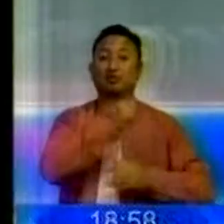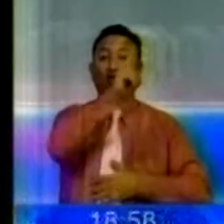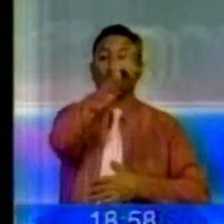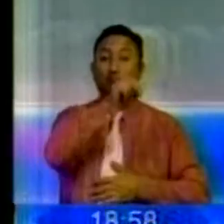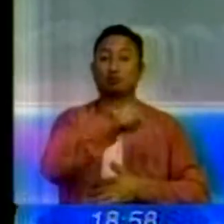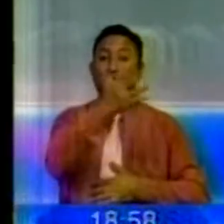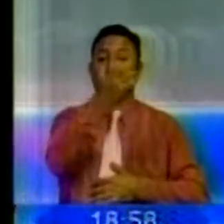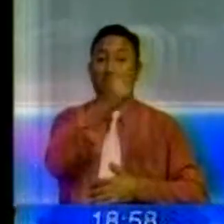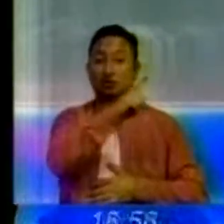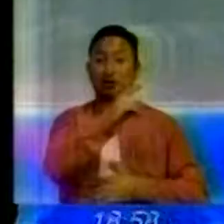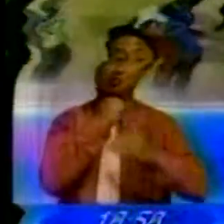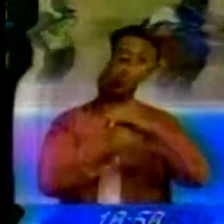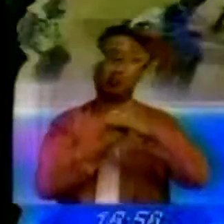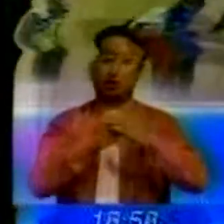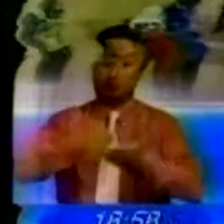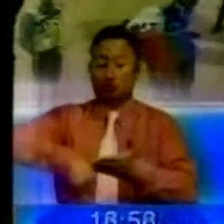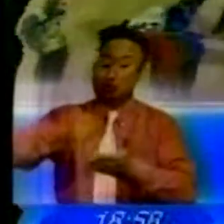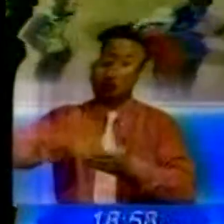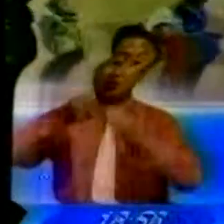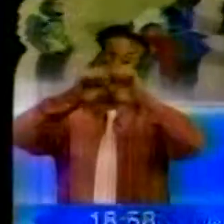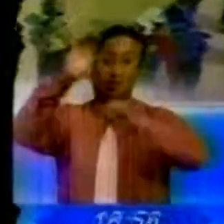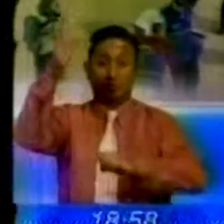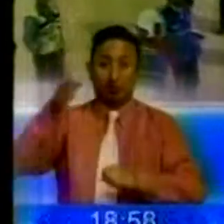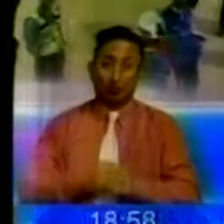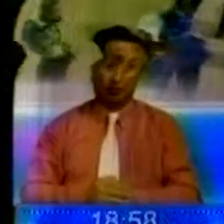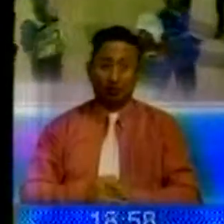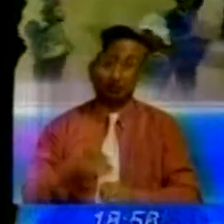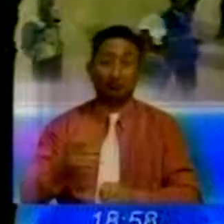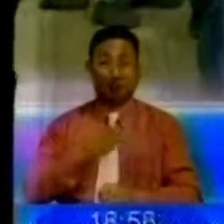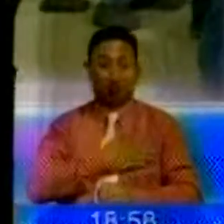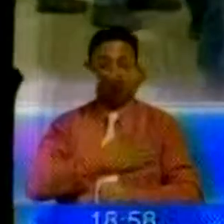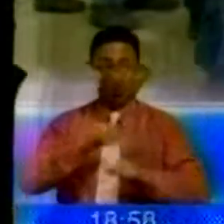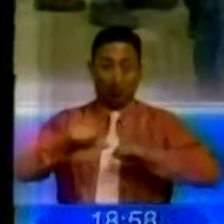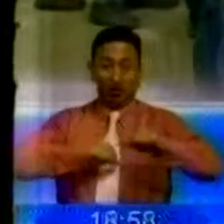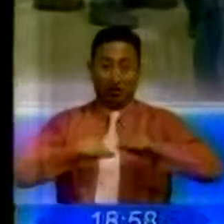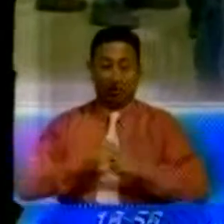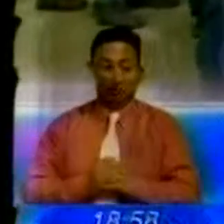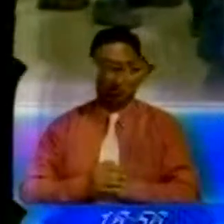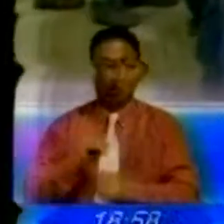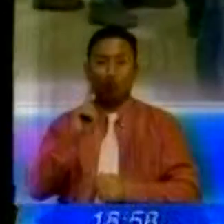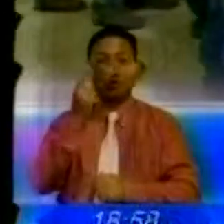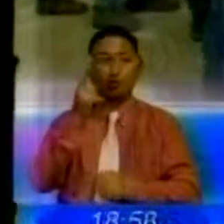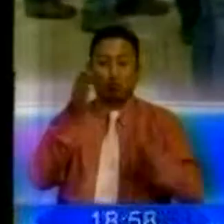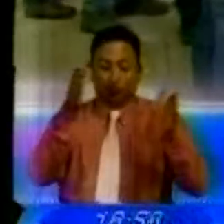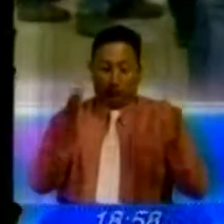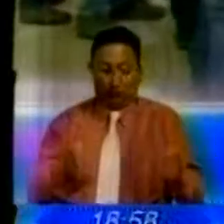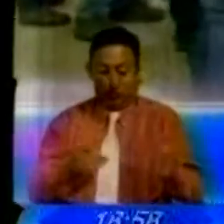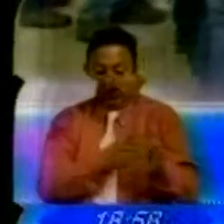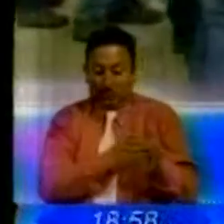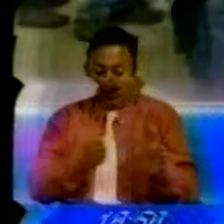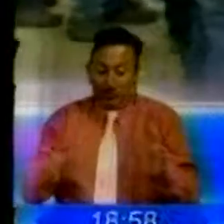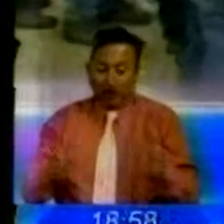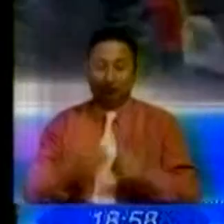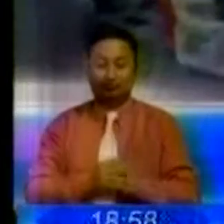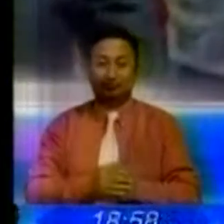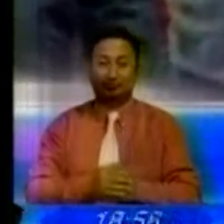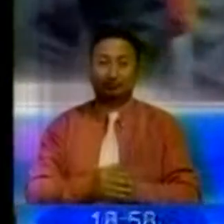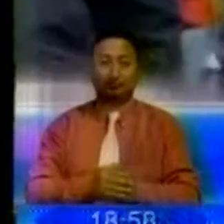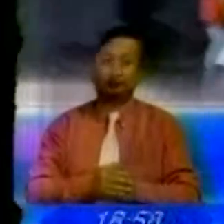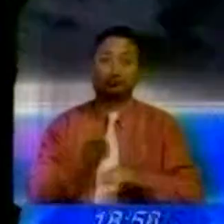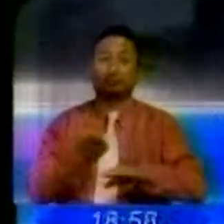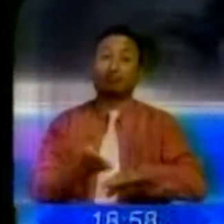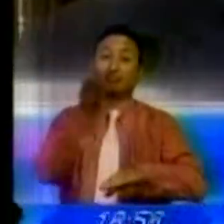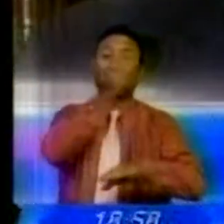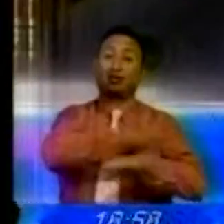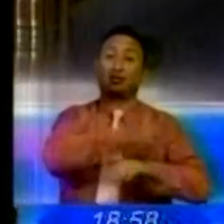adjudicó el proyecto del Metro de Quito a Odebrecht, en su administración solo terminaron un proceso que inició en la anterior, en la de